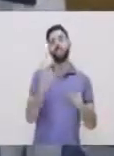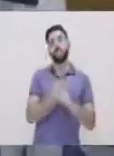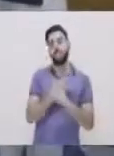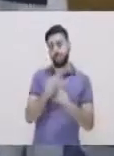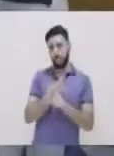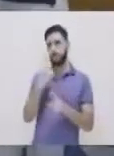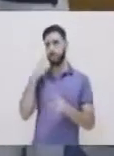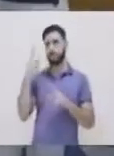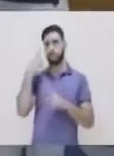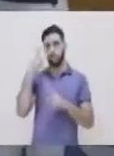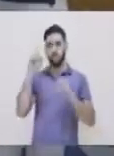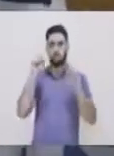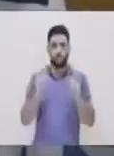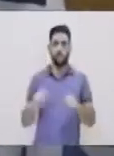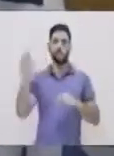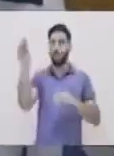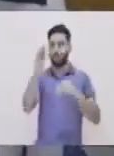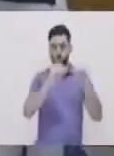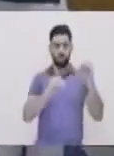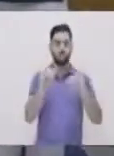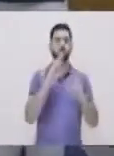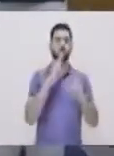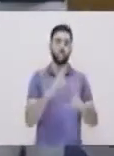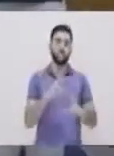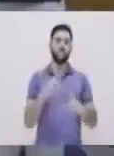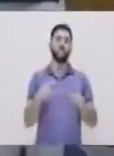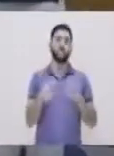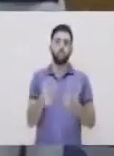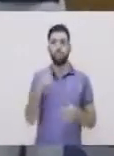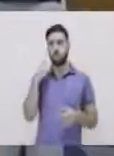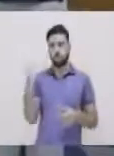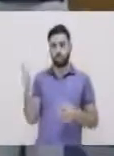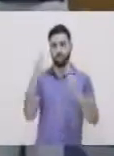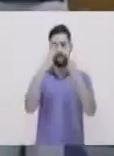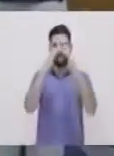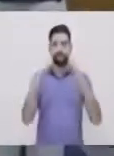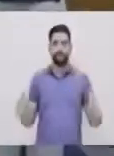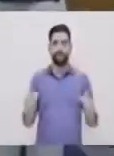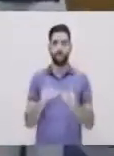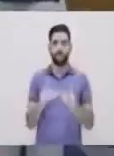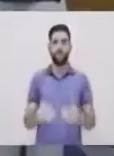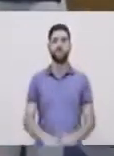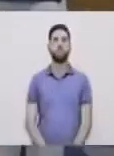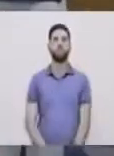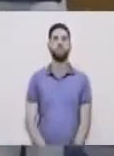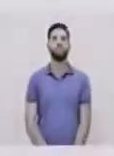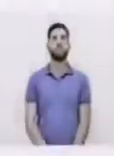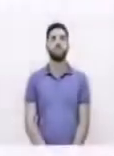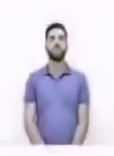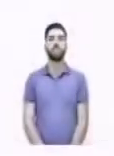dos lados y un ángulo. Entonces veamos cómo resolvemos el siguiente triángulo.